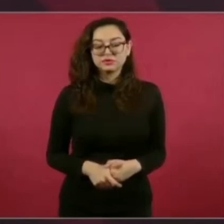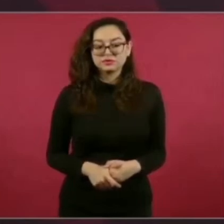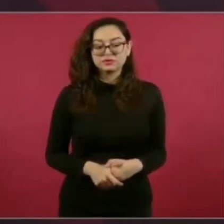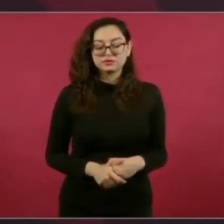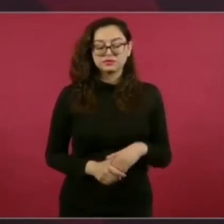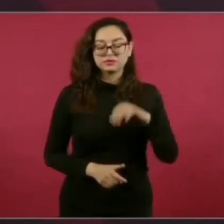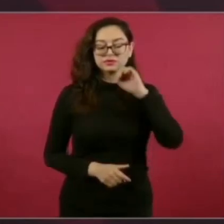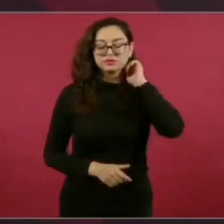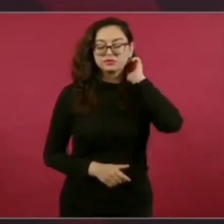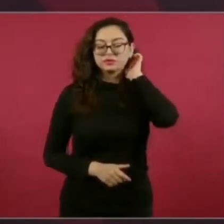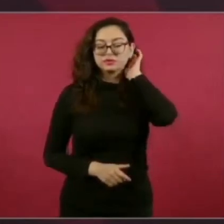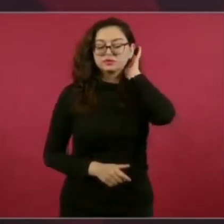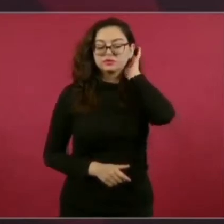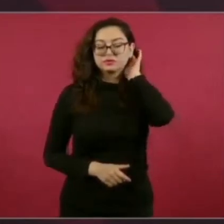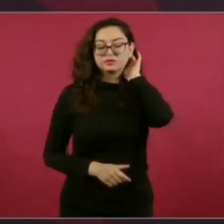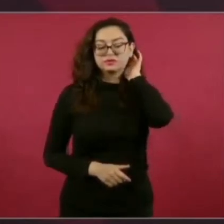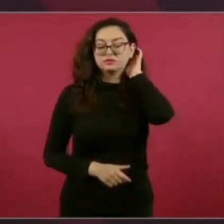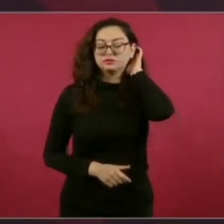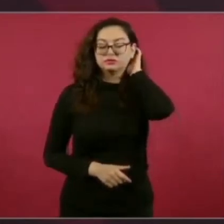debe de analizarse,